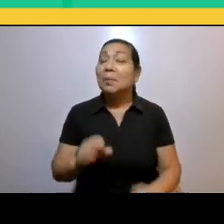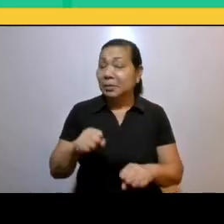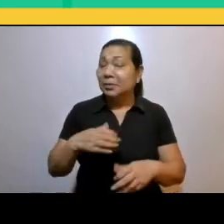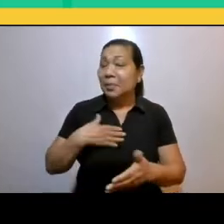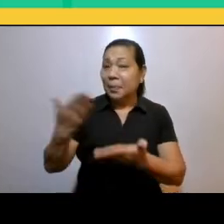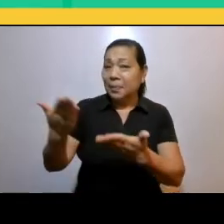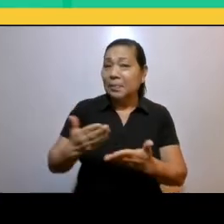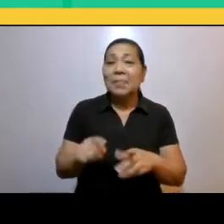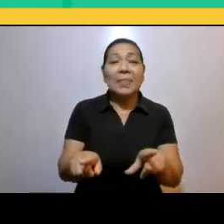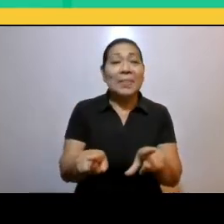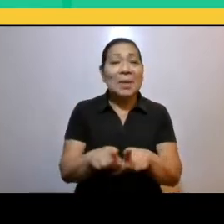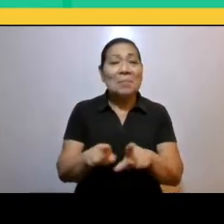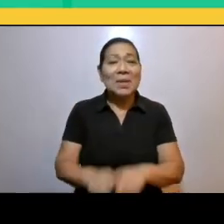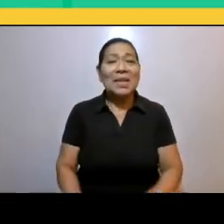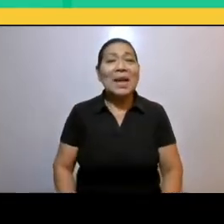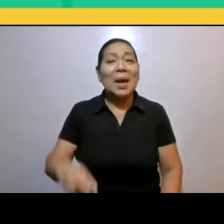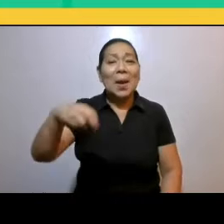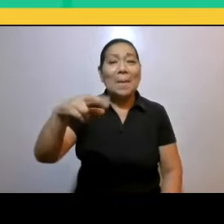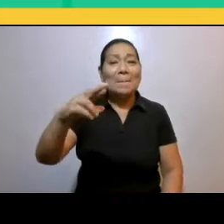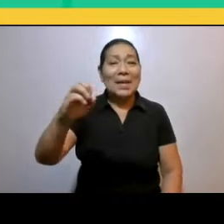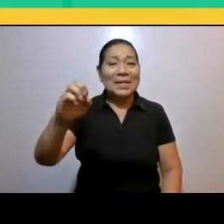invitación. También a Marcela,